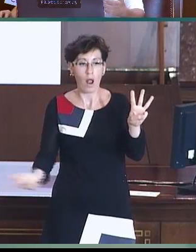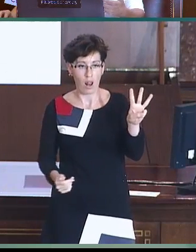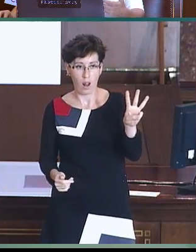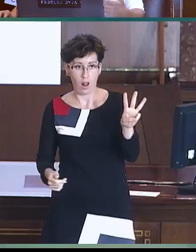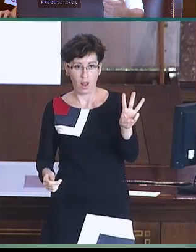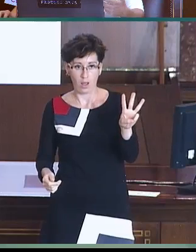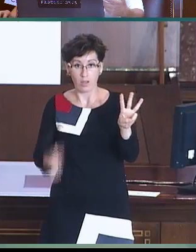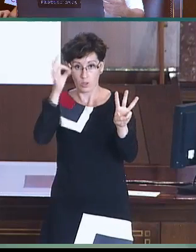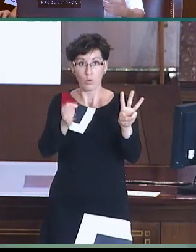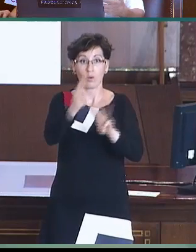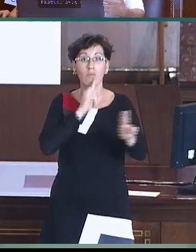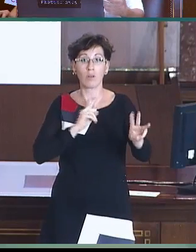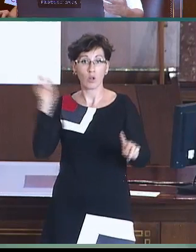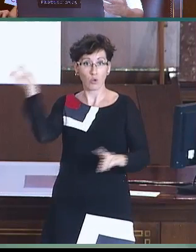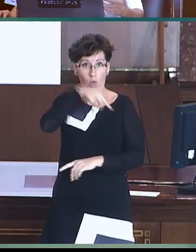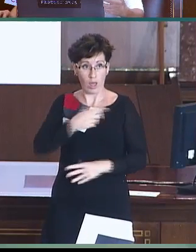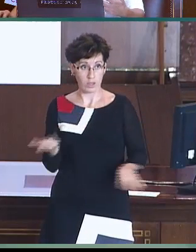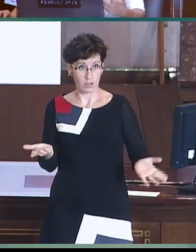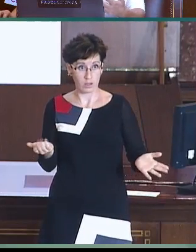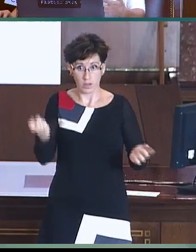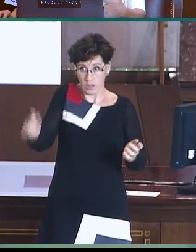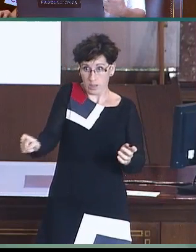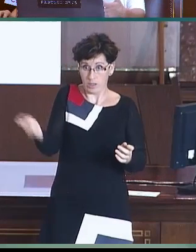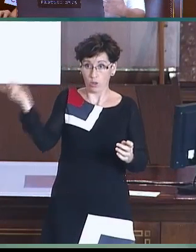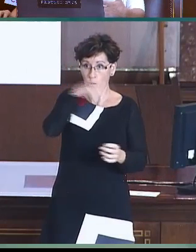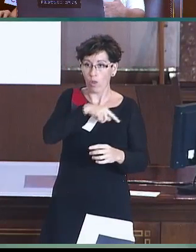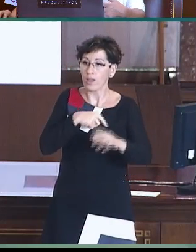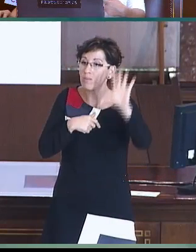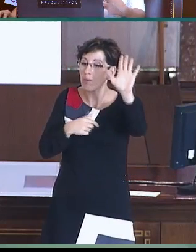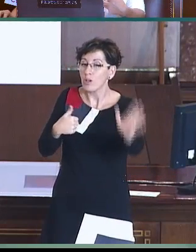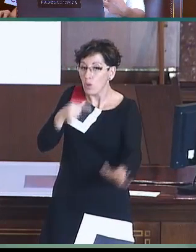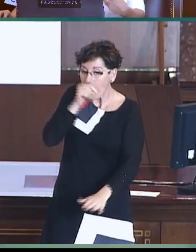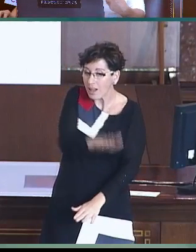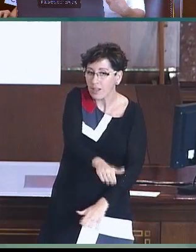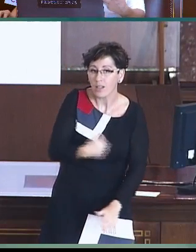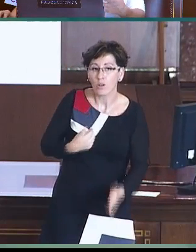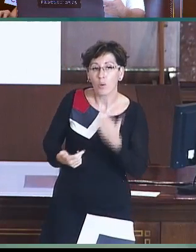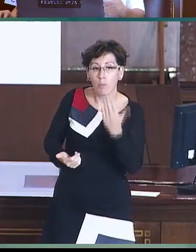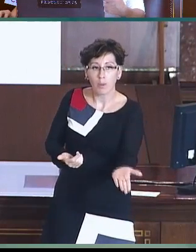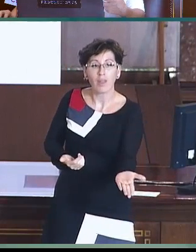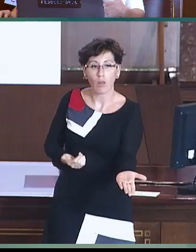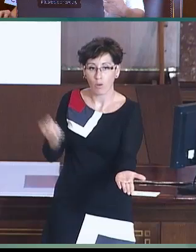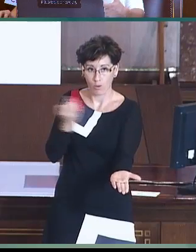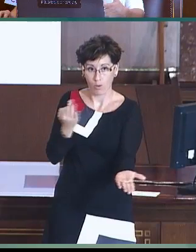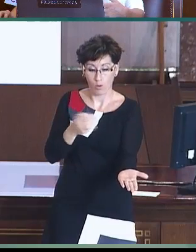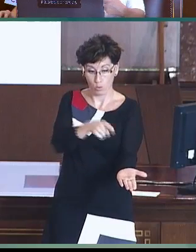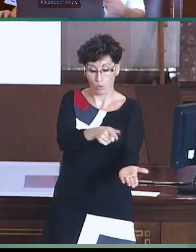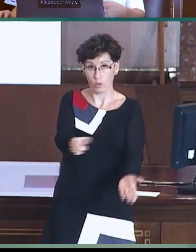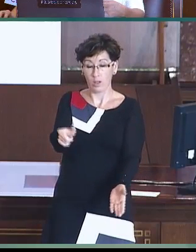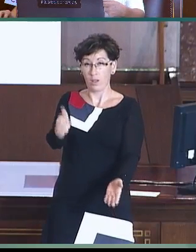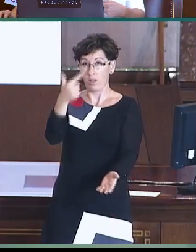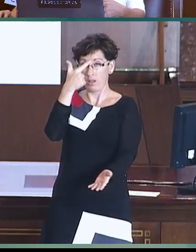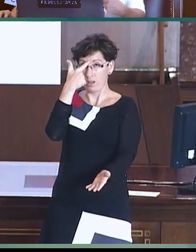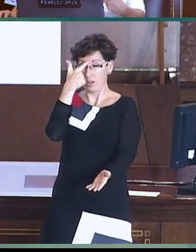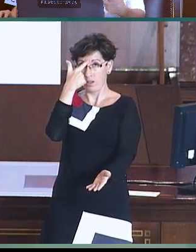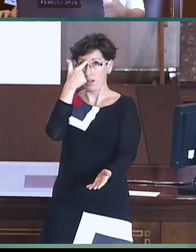decirme que todas tienen una relación, pero lo que le estoy pidiendo al niño es que, al procesar la palabra éxito,